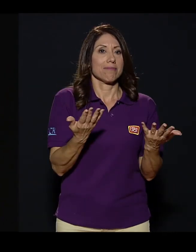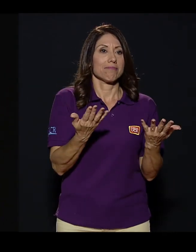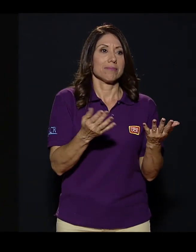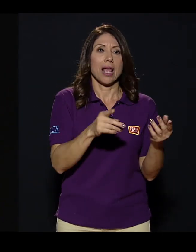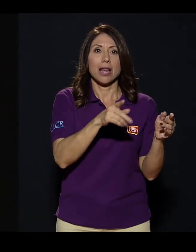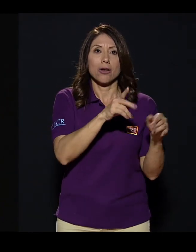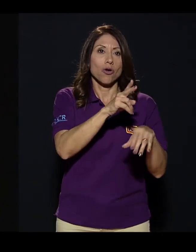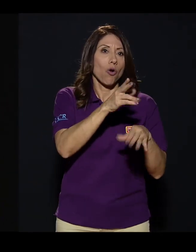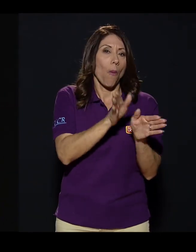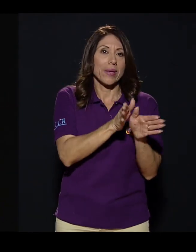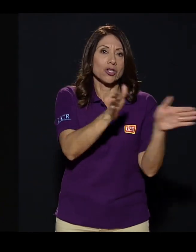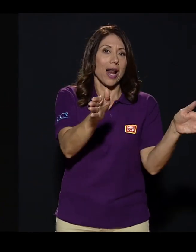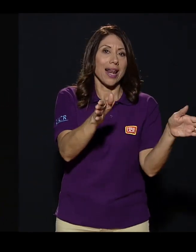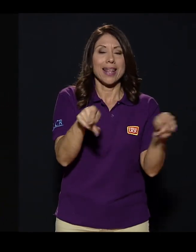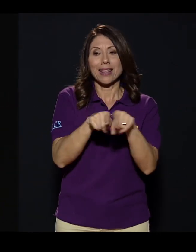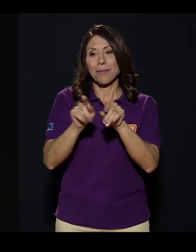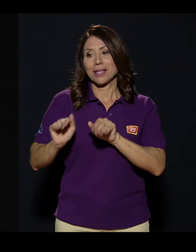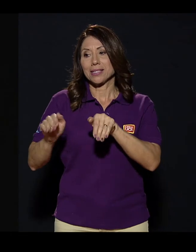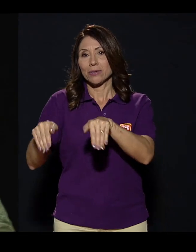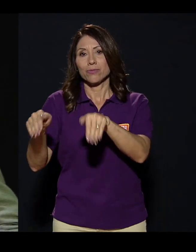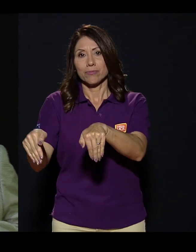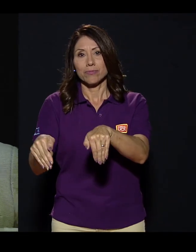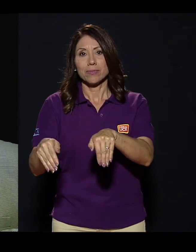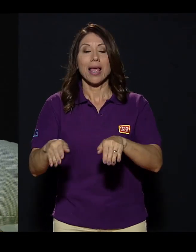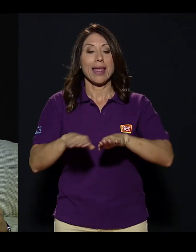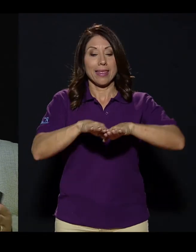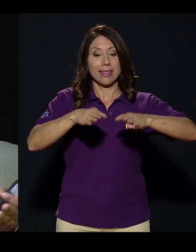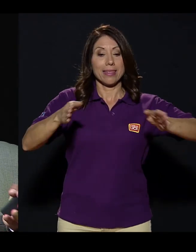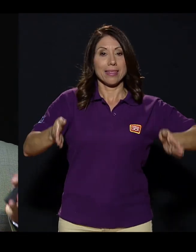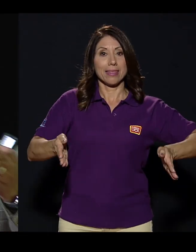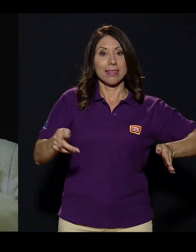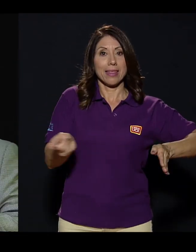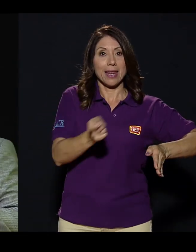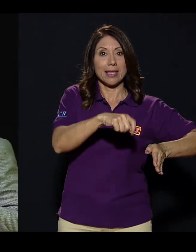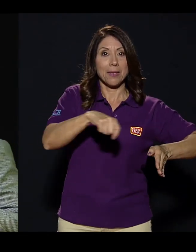y de su deporte adaptado. Y por esa